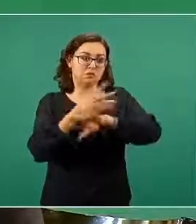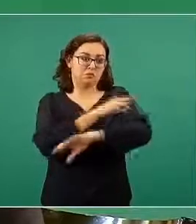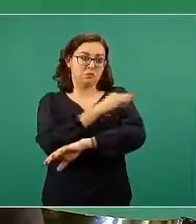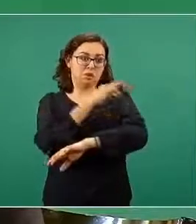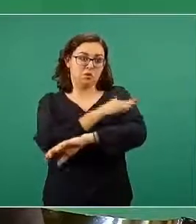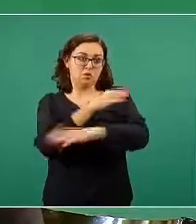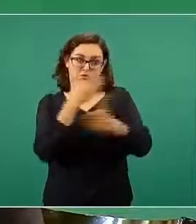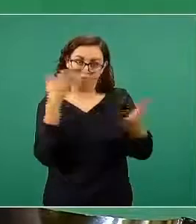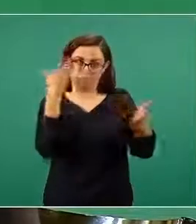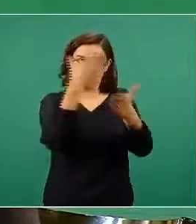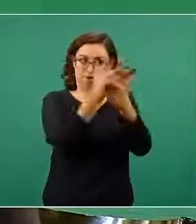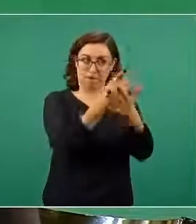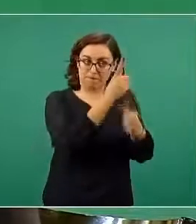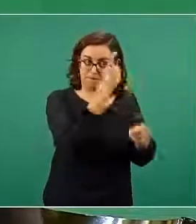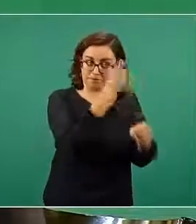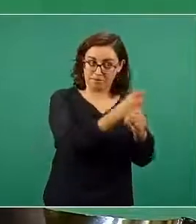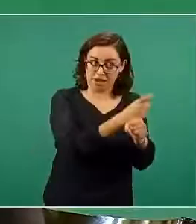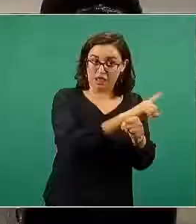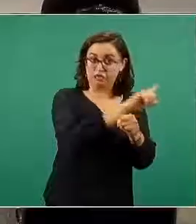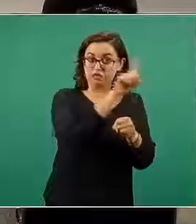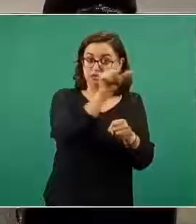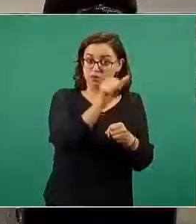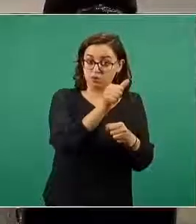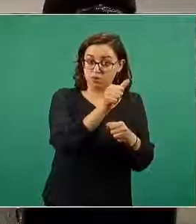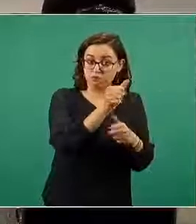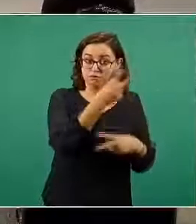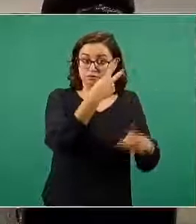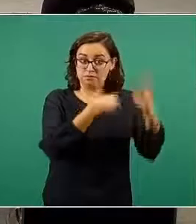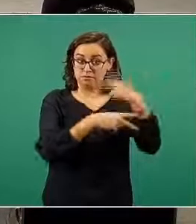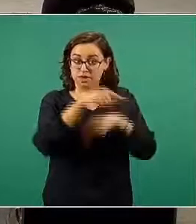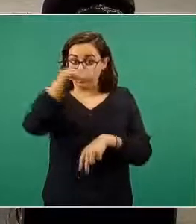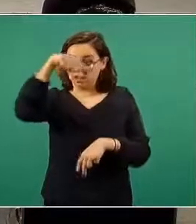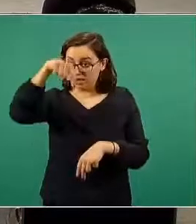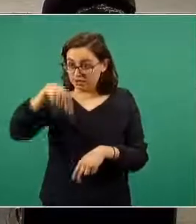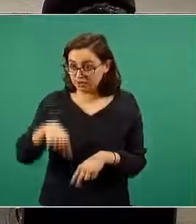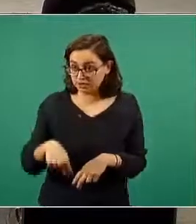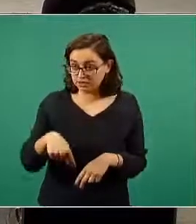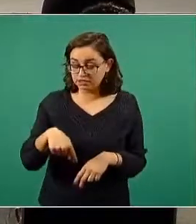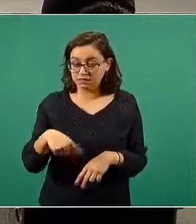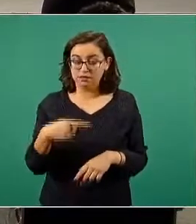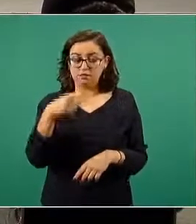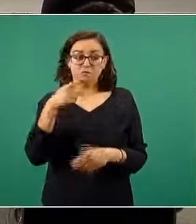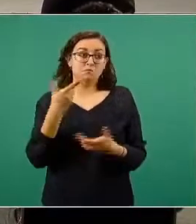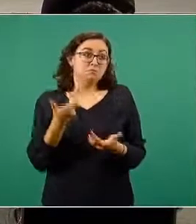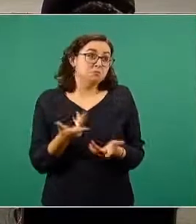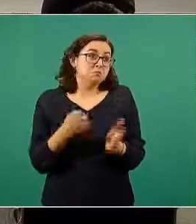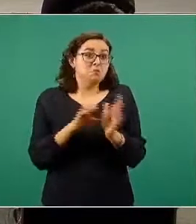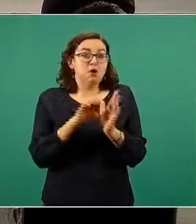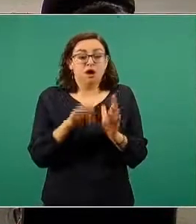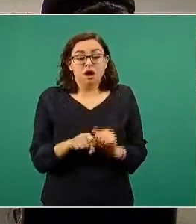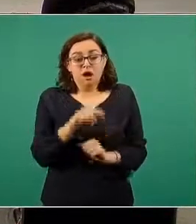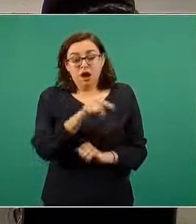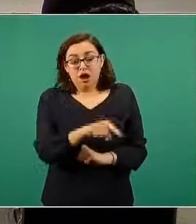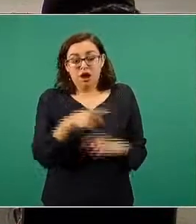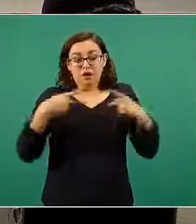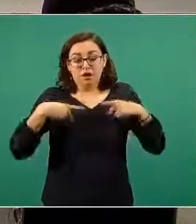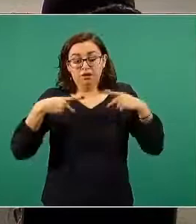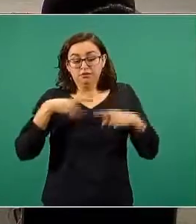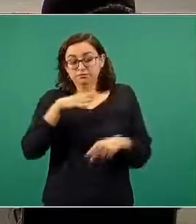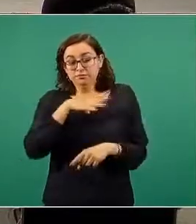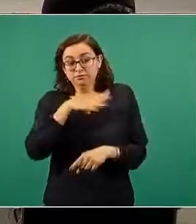país. O sea, si esta persona, este ejemplo, tiene 25